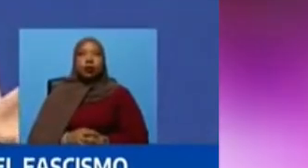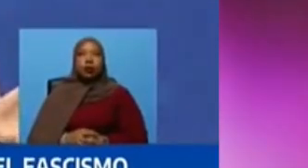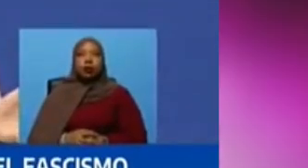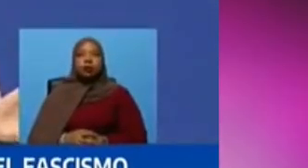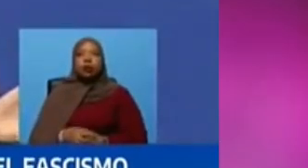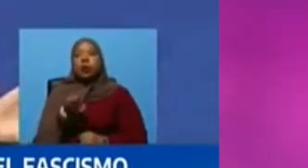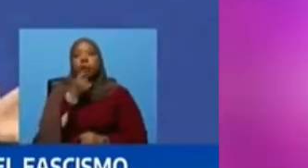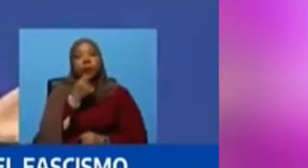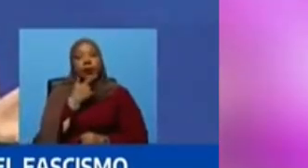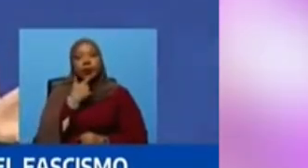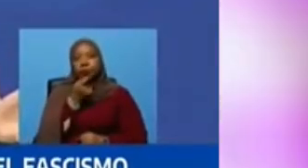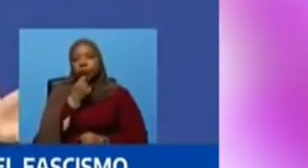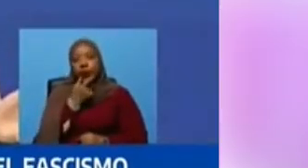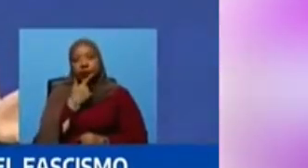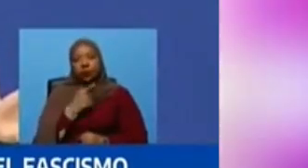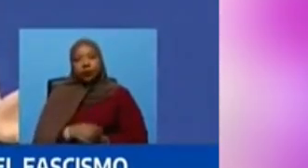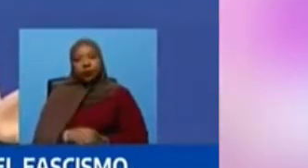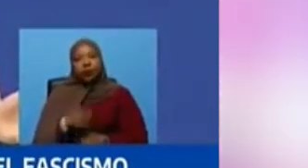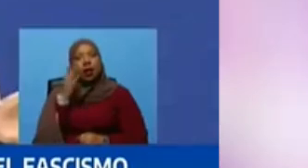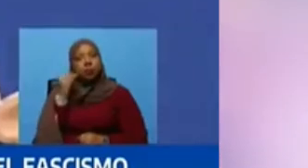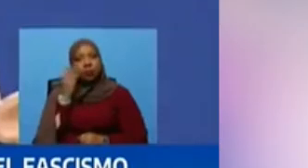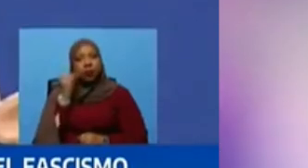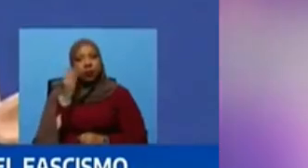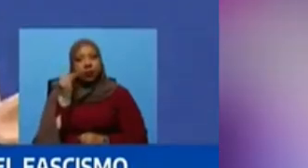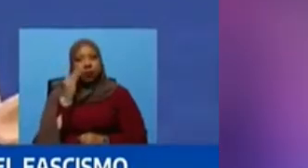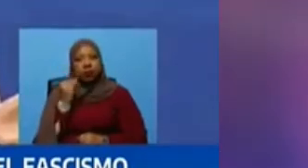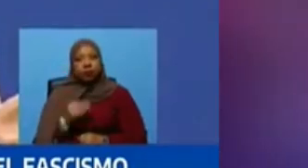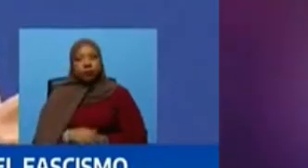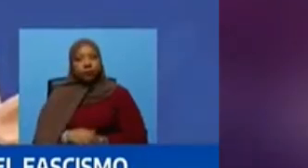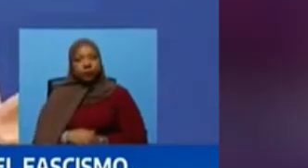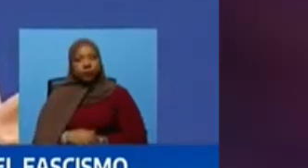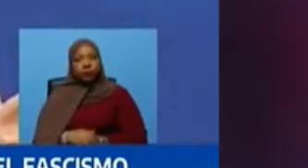Una hermosura. La experiencia.